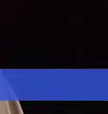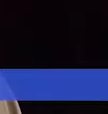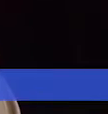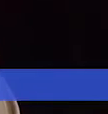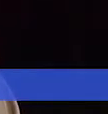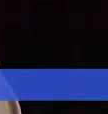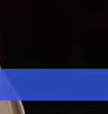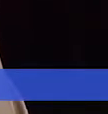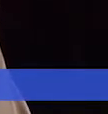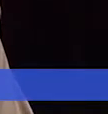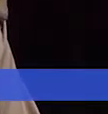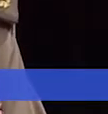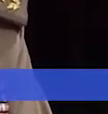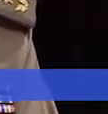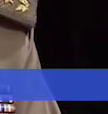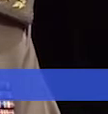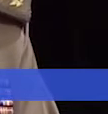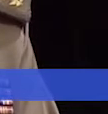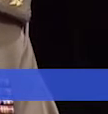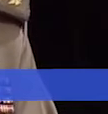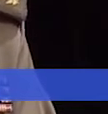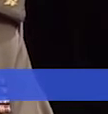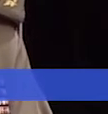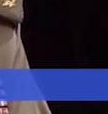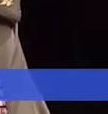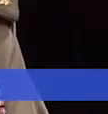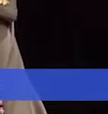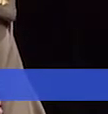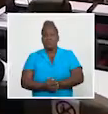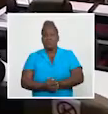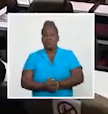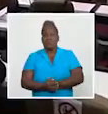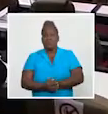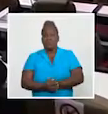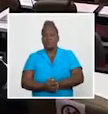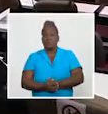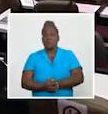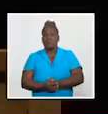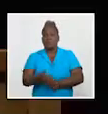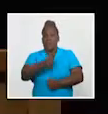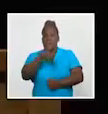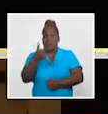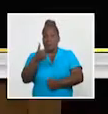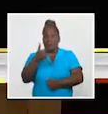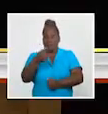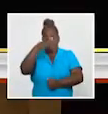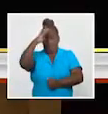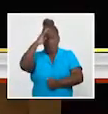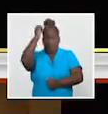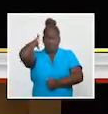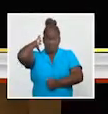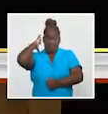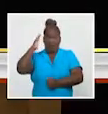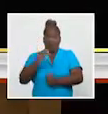muy interesante que queremos puntualizar. Dijo, el partido es lo más importante que tiene la